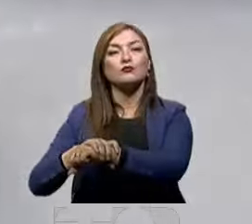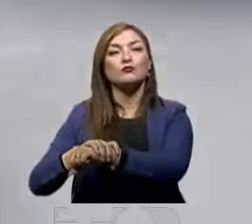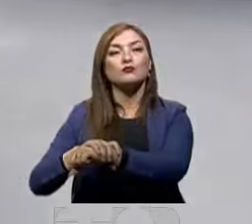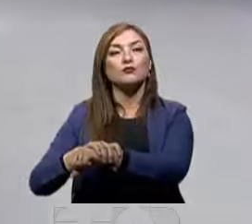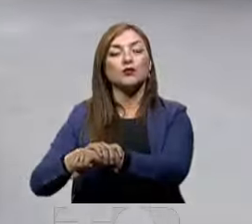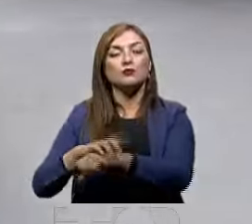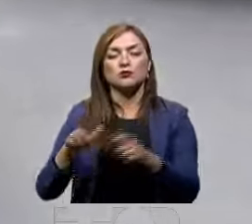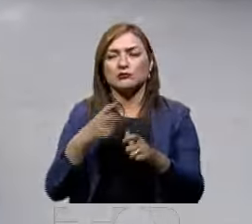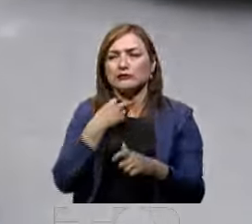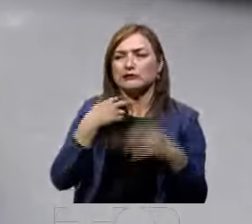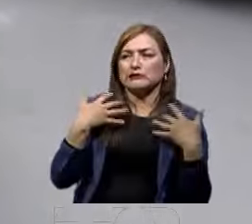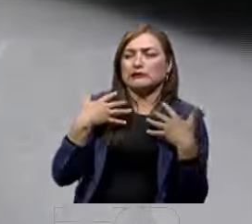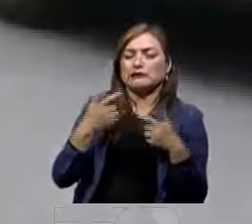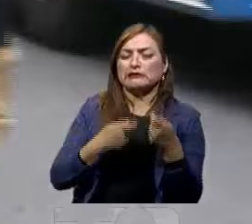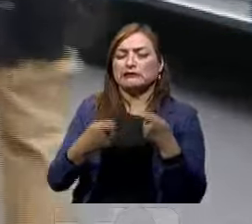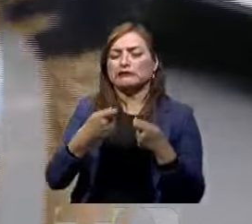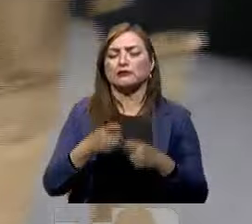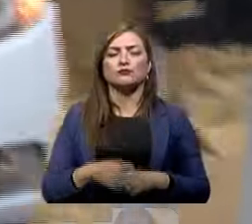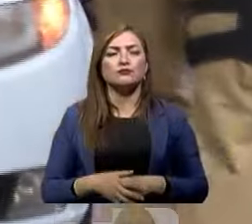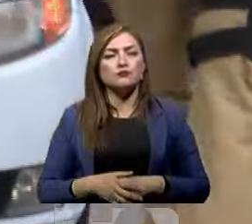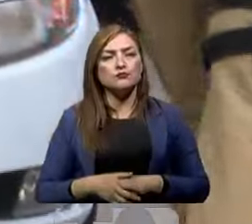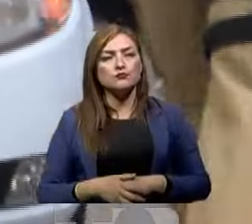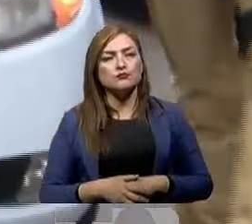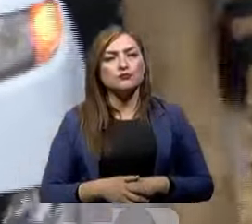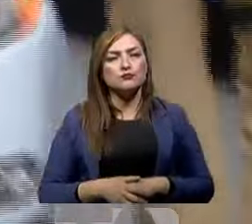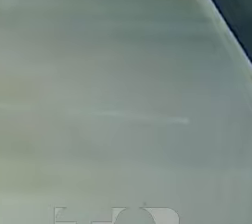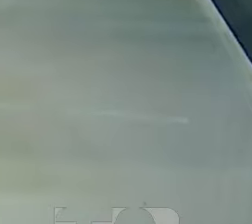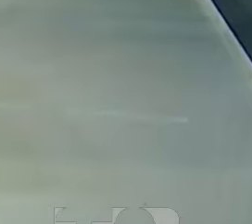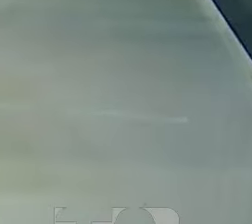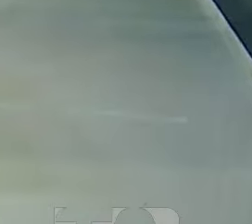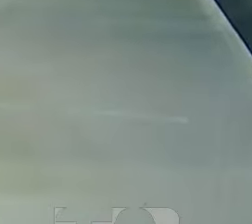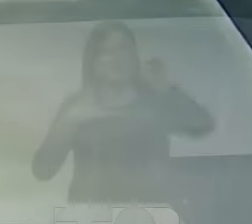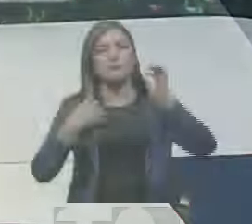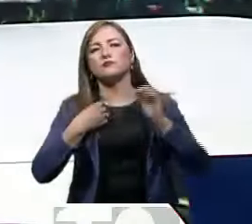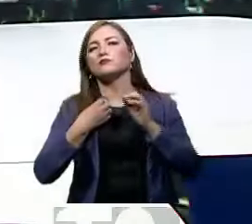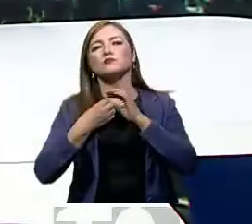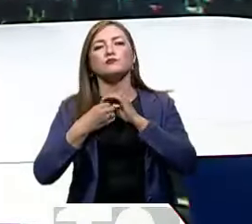en zozobra a vecinos y comerciantes.